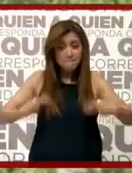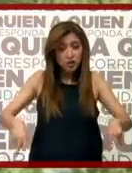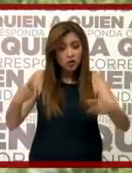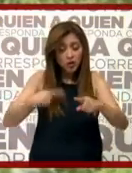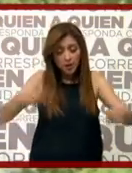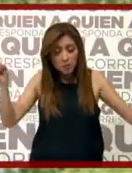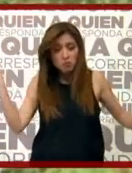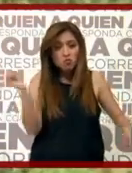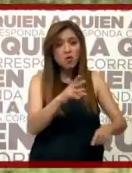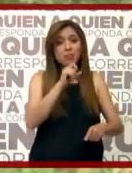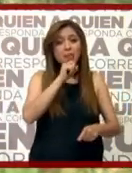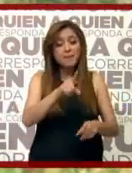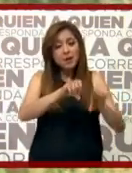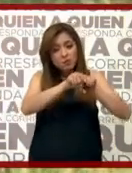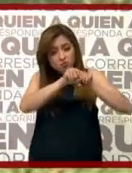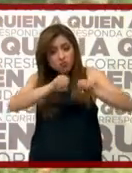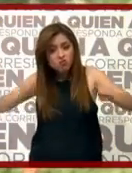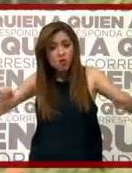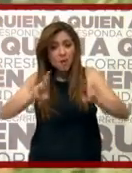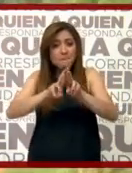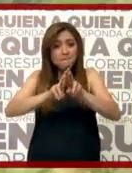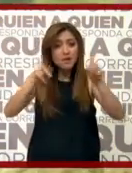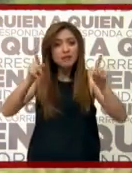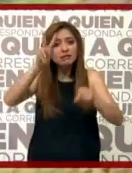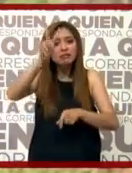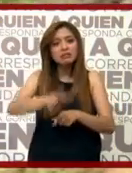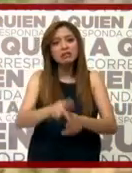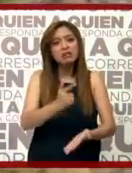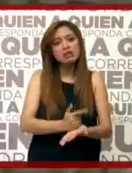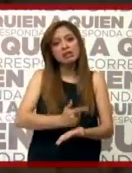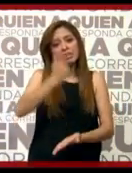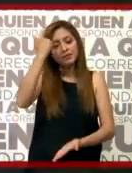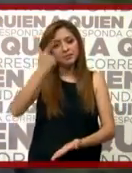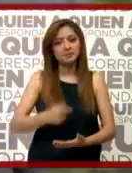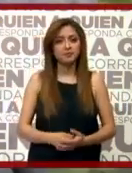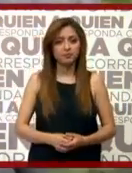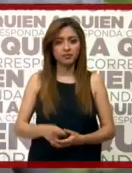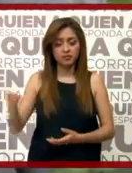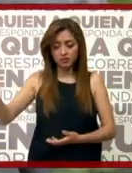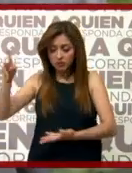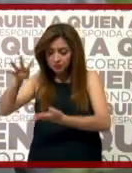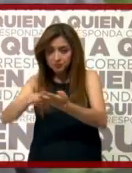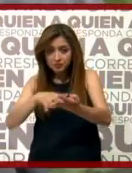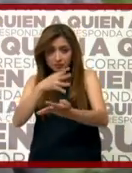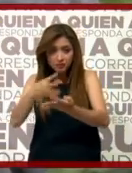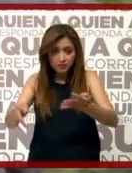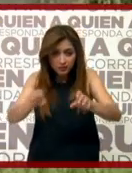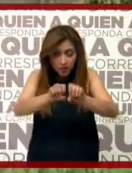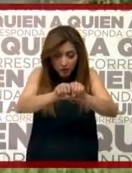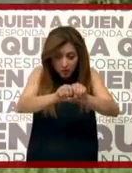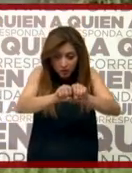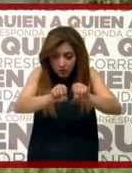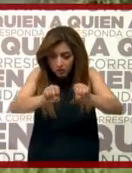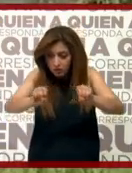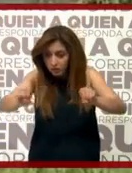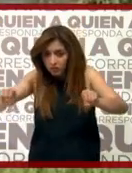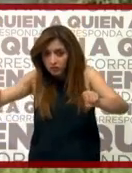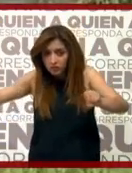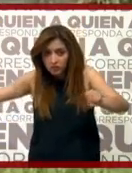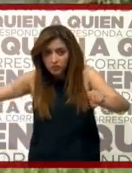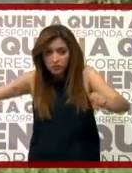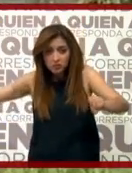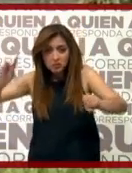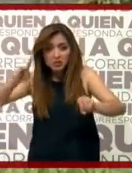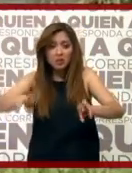tubería reventada, el problema es aún mayor. Está reventado el drenaje. Por aquí atraviesa un tubo de drenaje que va a ser una alcantarilla que está allá.